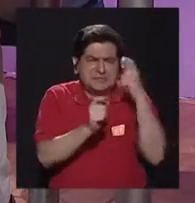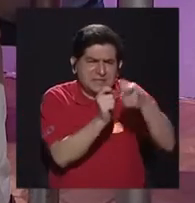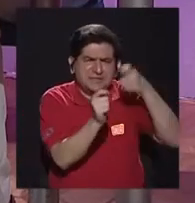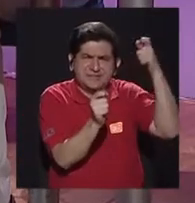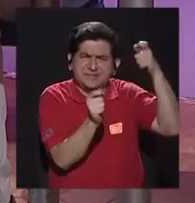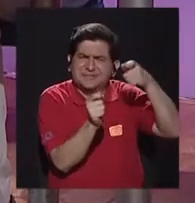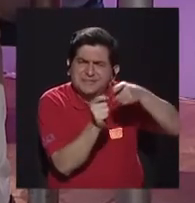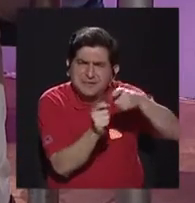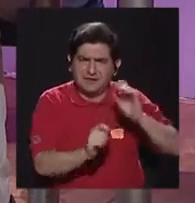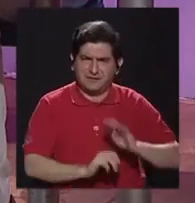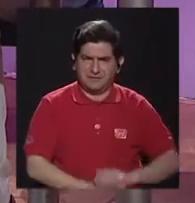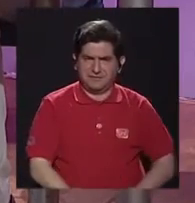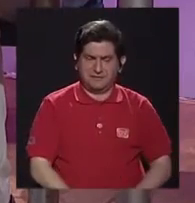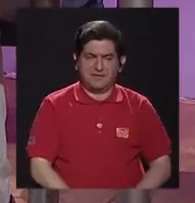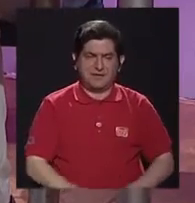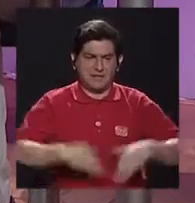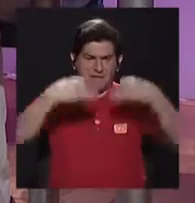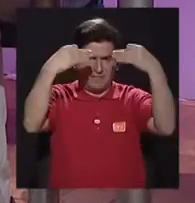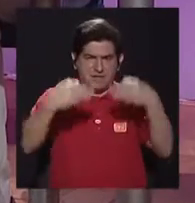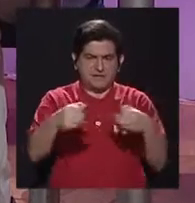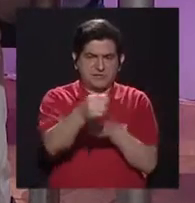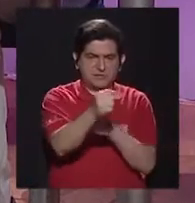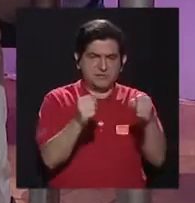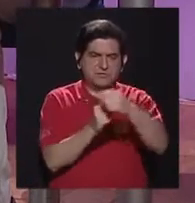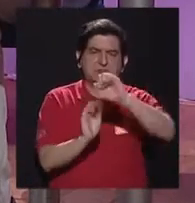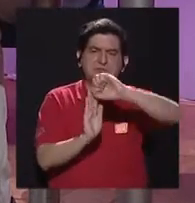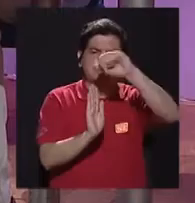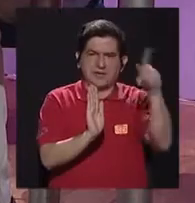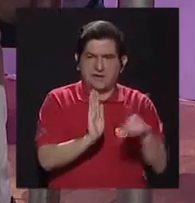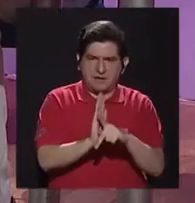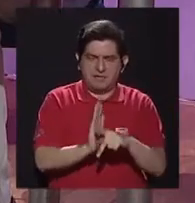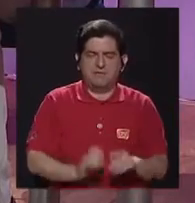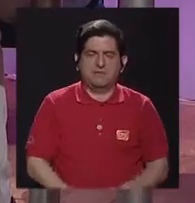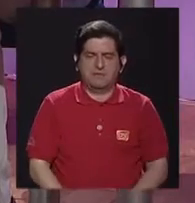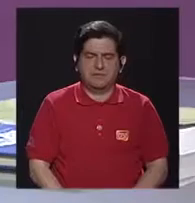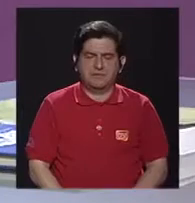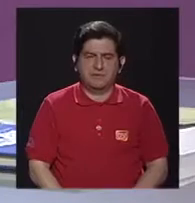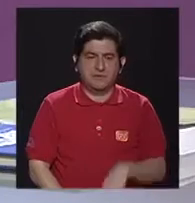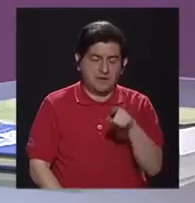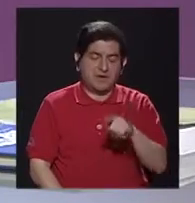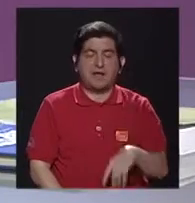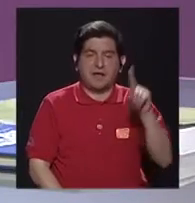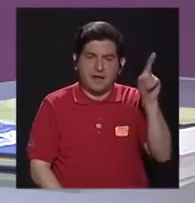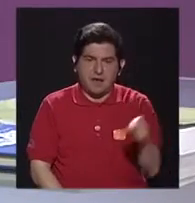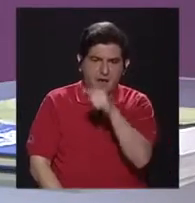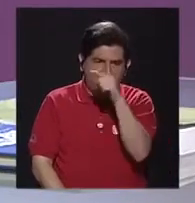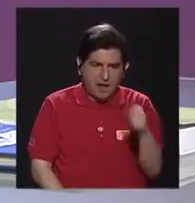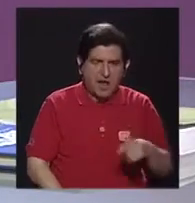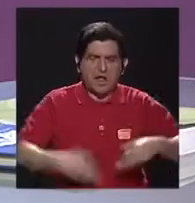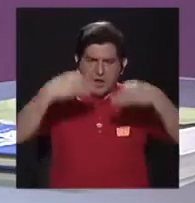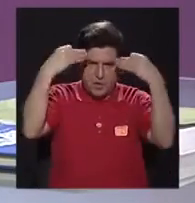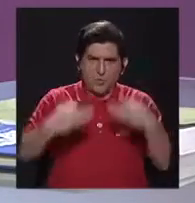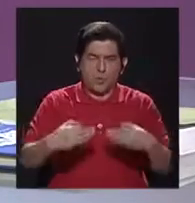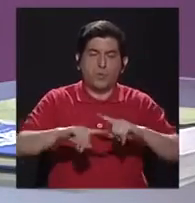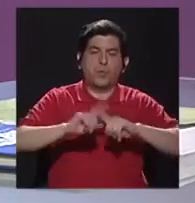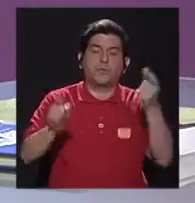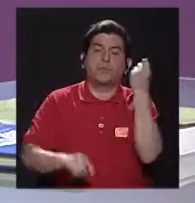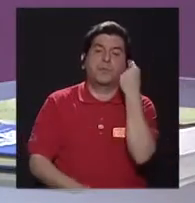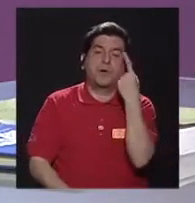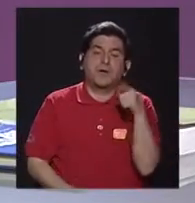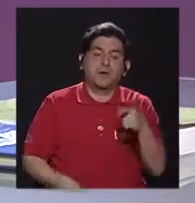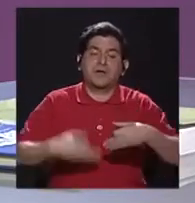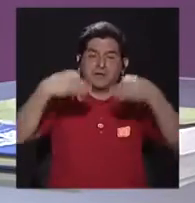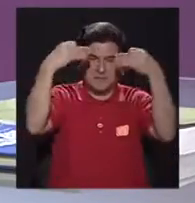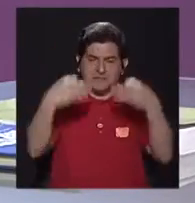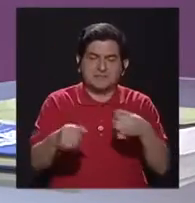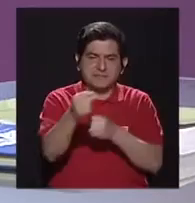exactos, precisos, fue la sentencia de la Sala Cuarta, que derogó, que anuló los decretos. pero hay que entender que esa